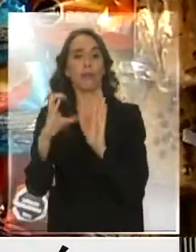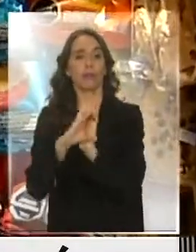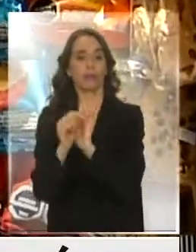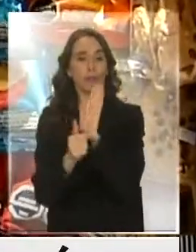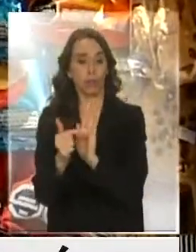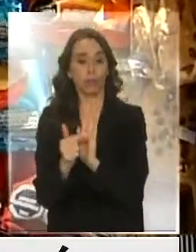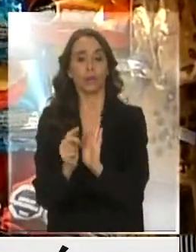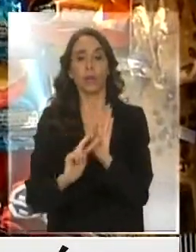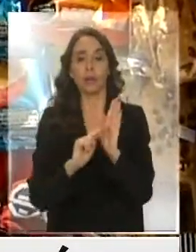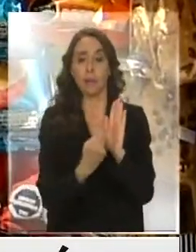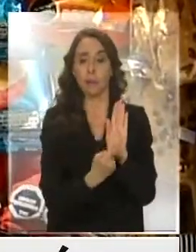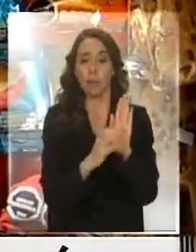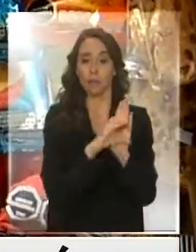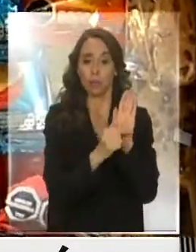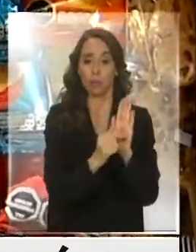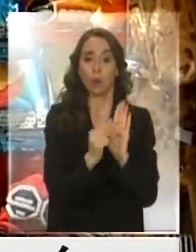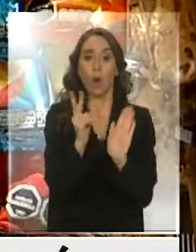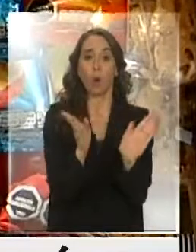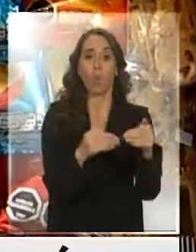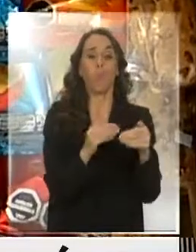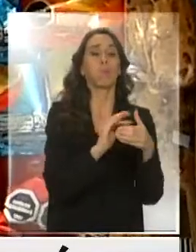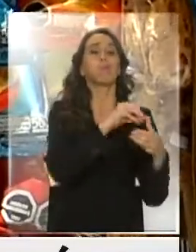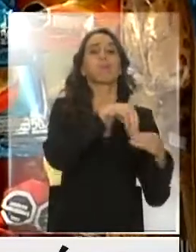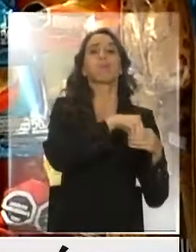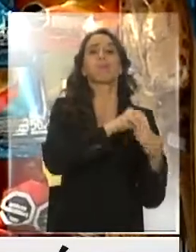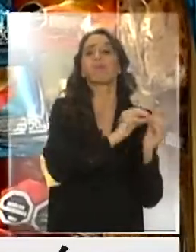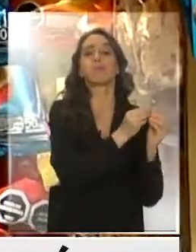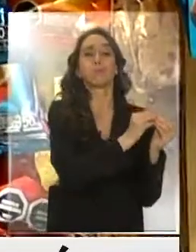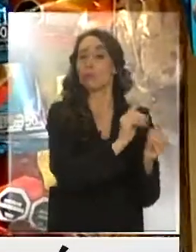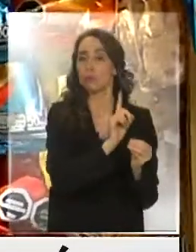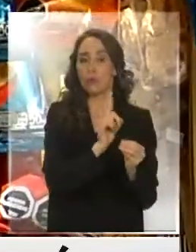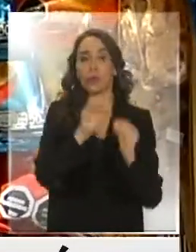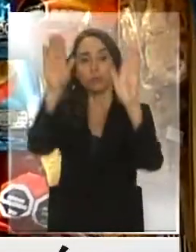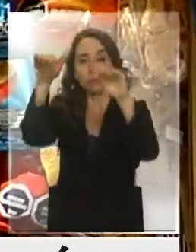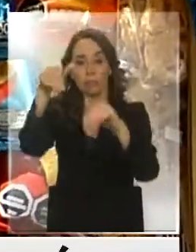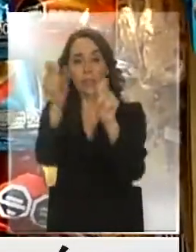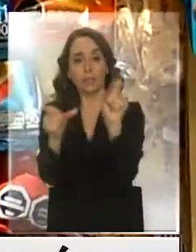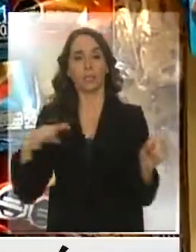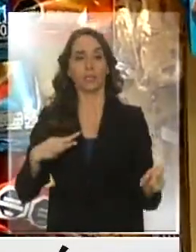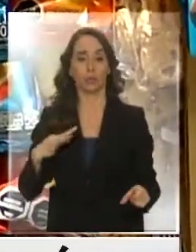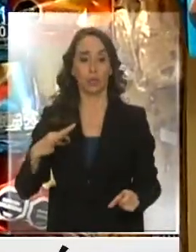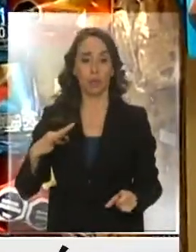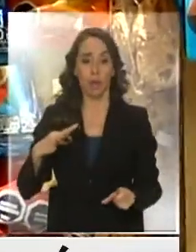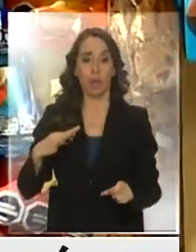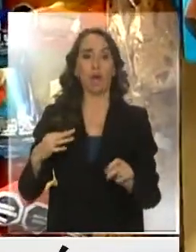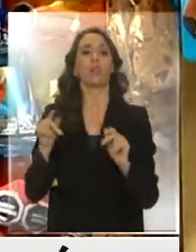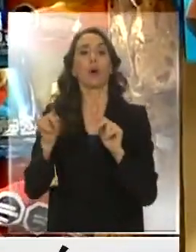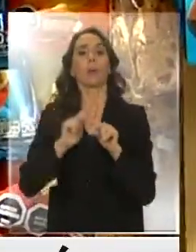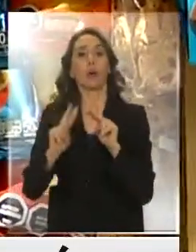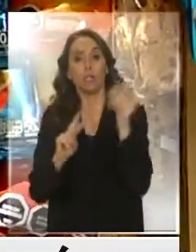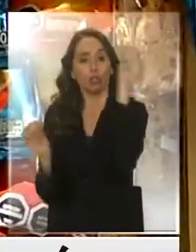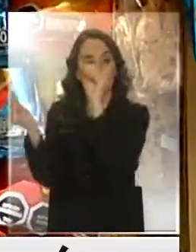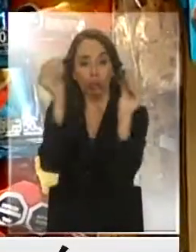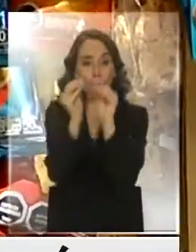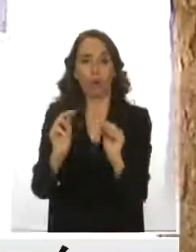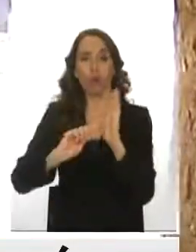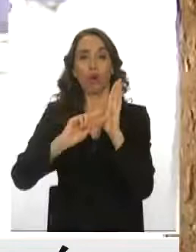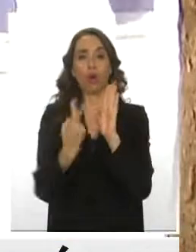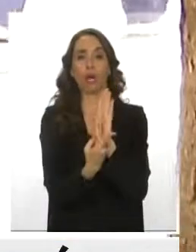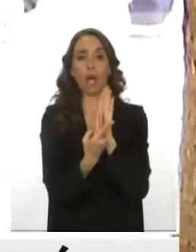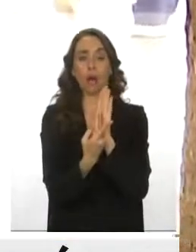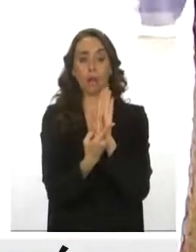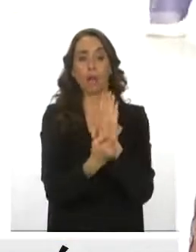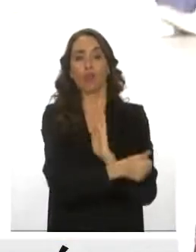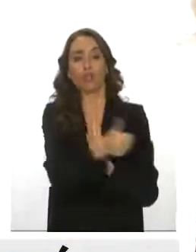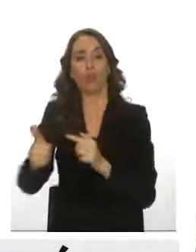constitución, y no solamente entre cuatro paredes, sino llamar a la ciudadanía para que puedan hacer los cambios entre todos, en una sociedad completa.